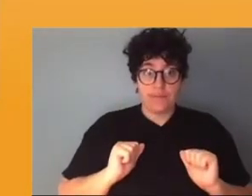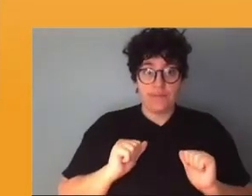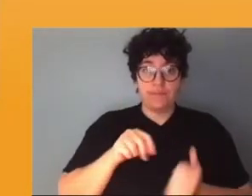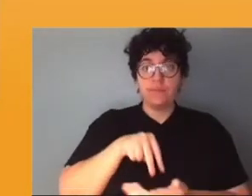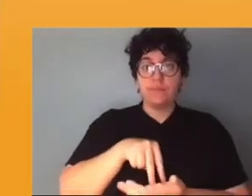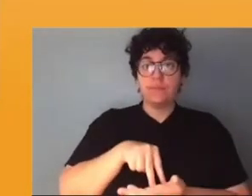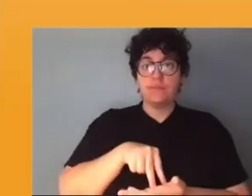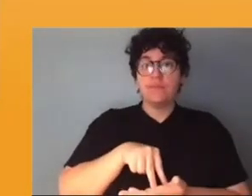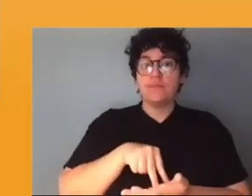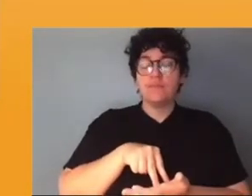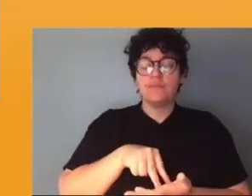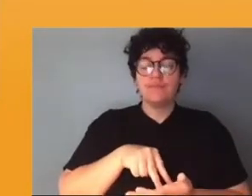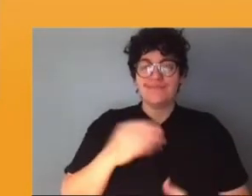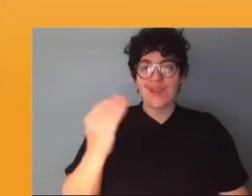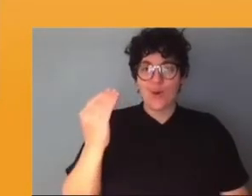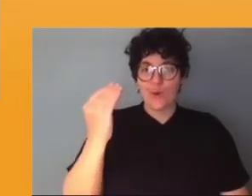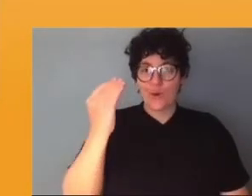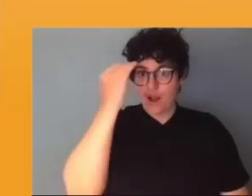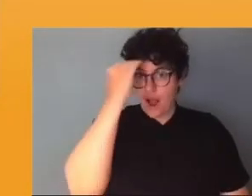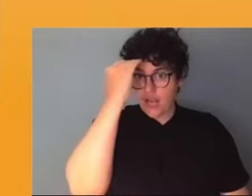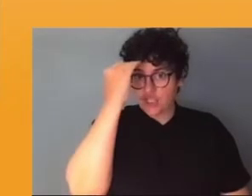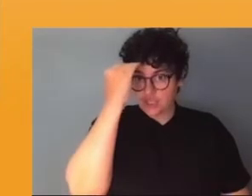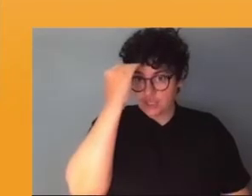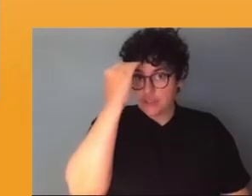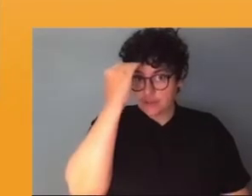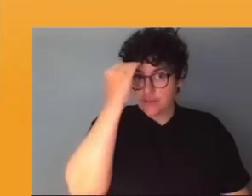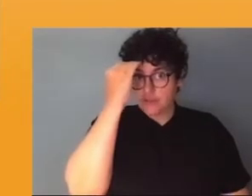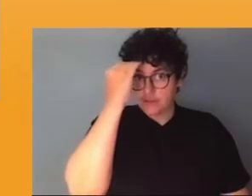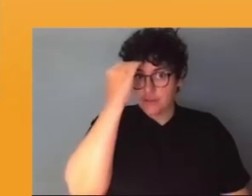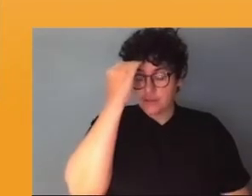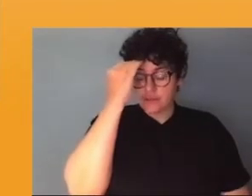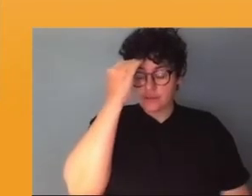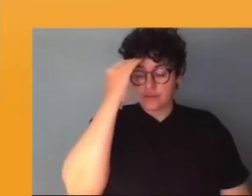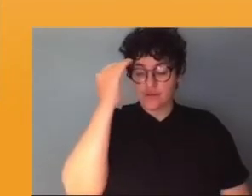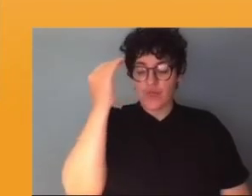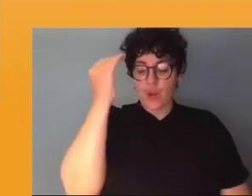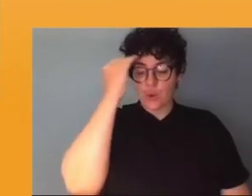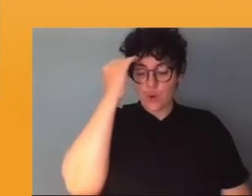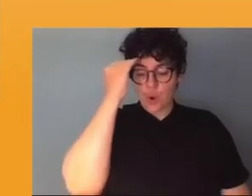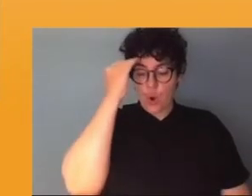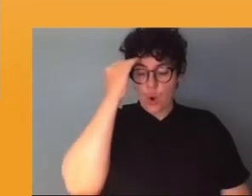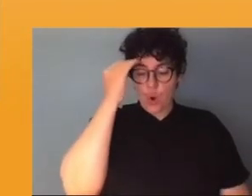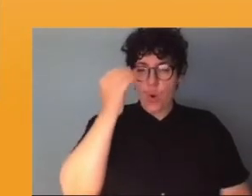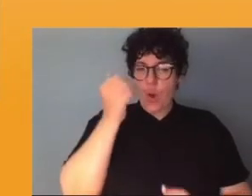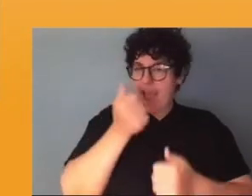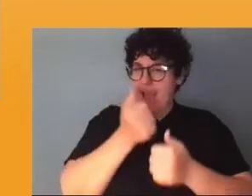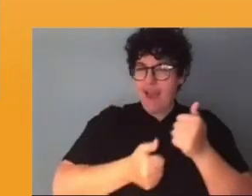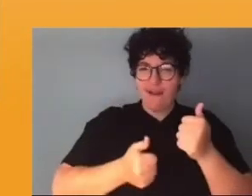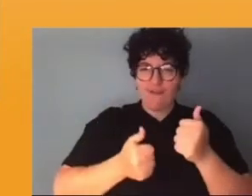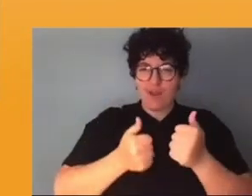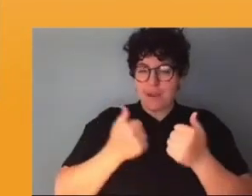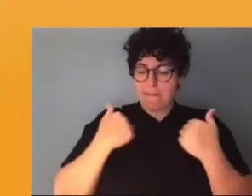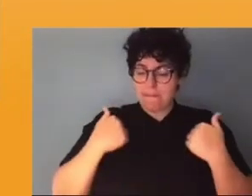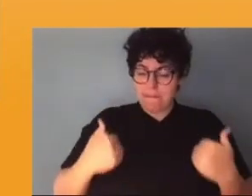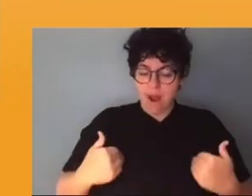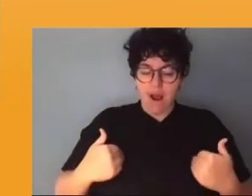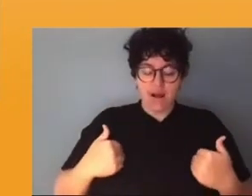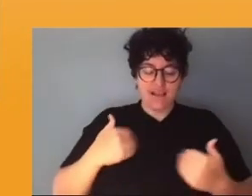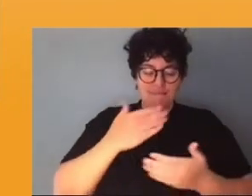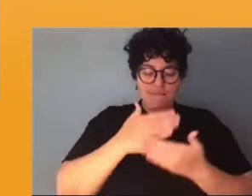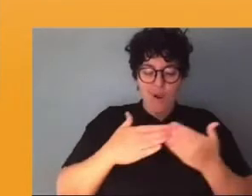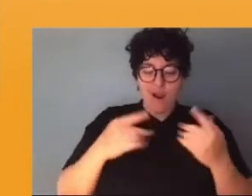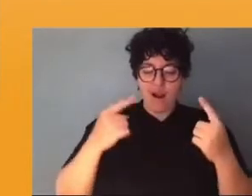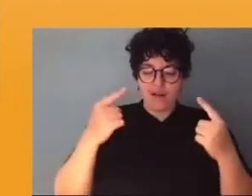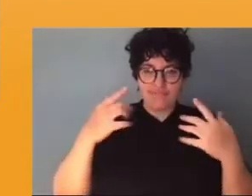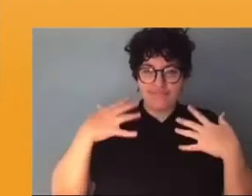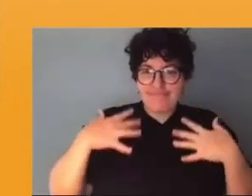lo que están haciendo para que se vea con más gracia o con